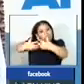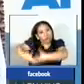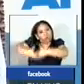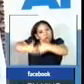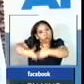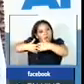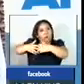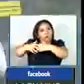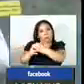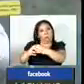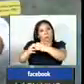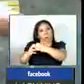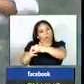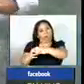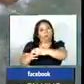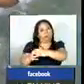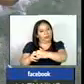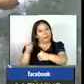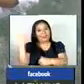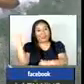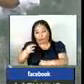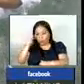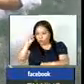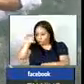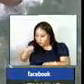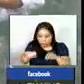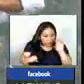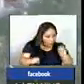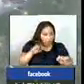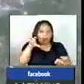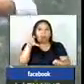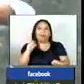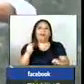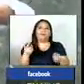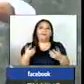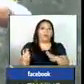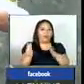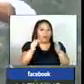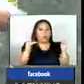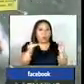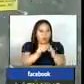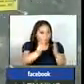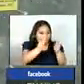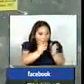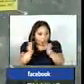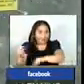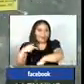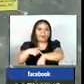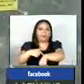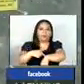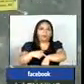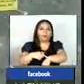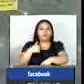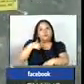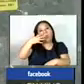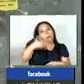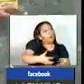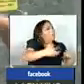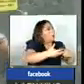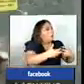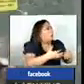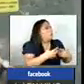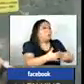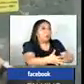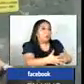nos están quemando. Tenemos que atacar todos esos problemas en paralelo, porque de nada me sirve trabajar en el avance